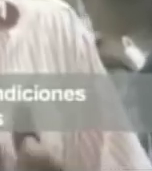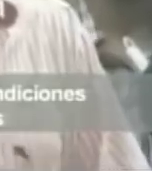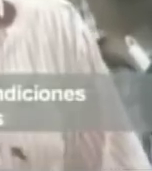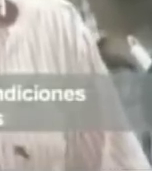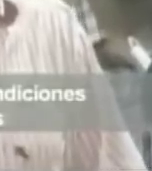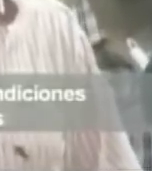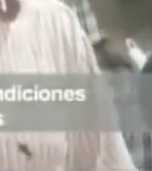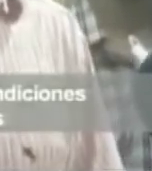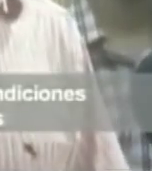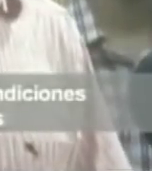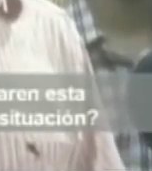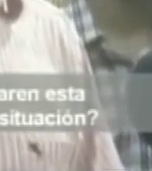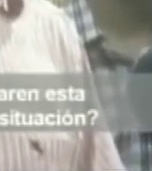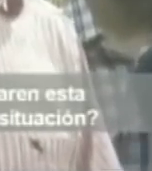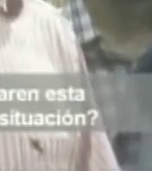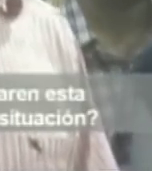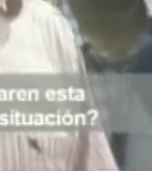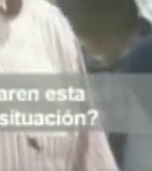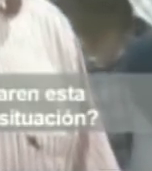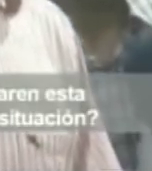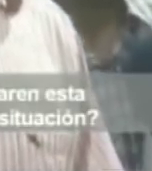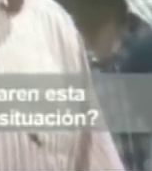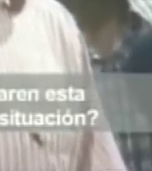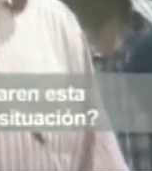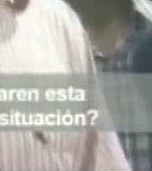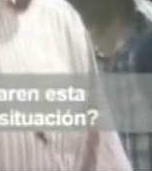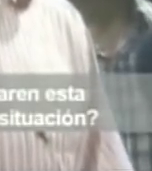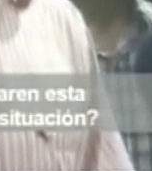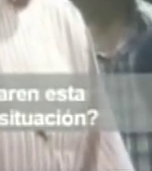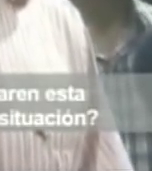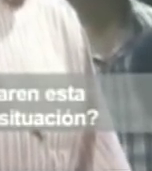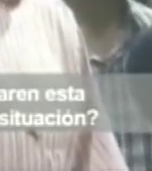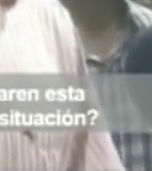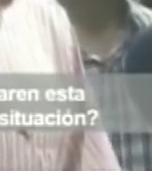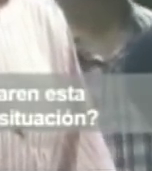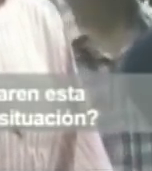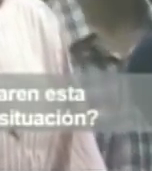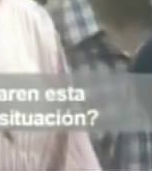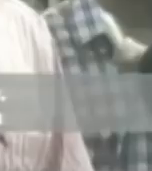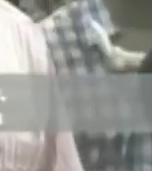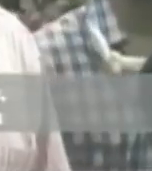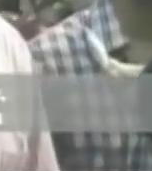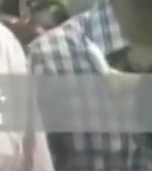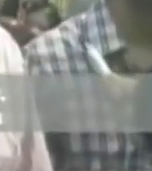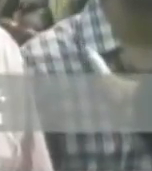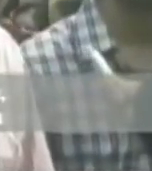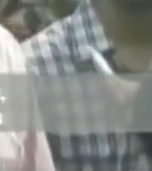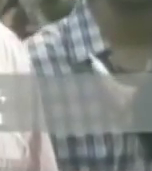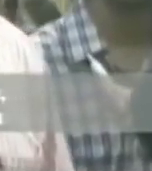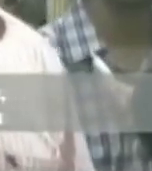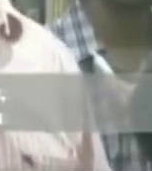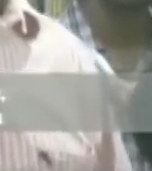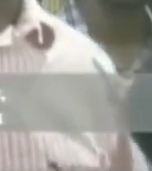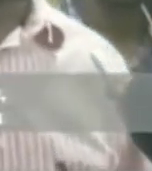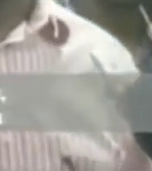un pago diferente. ¿No hay posibilidades de que ustedes pasen por esta organización para que no pasen esta situación? Hemos buscado la